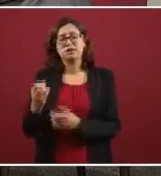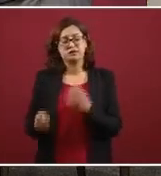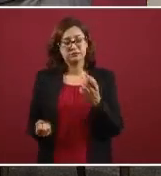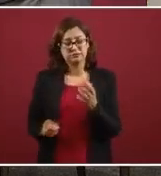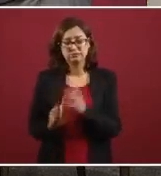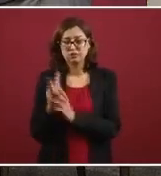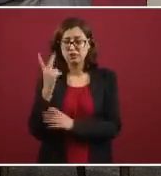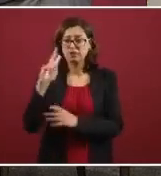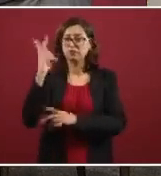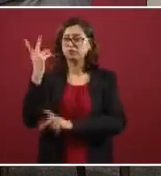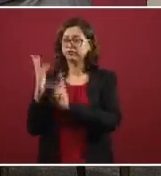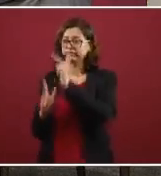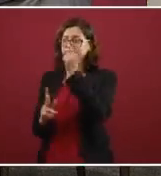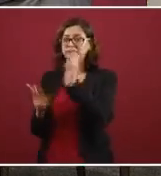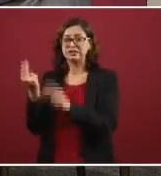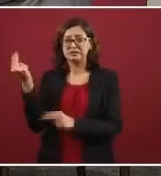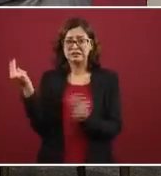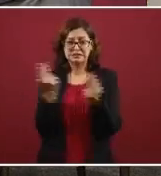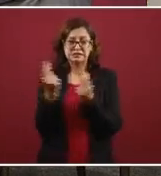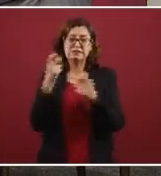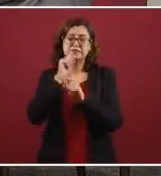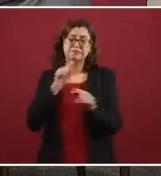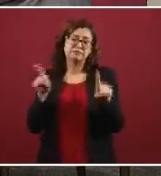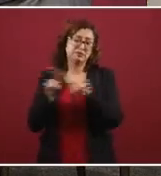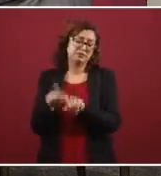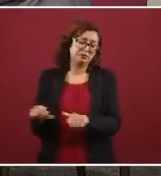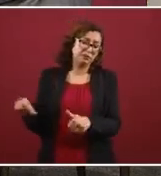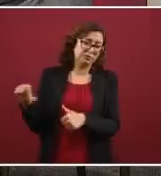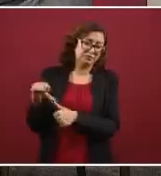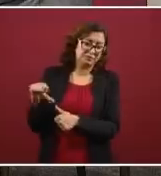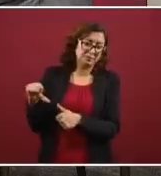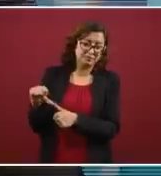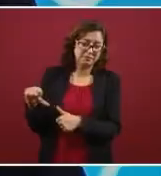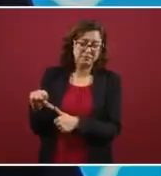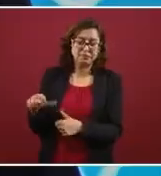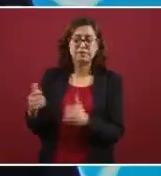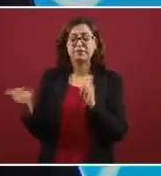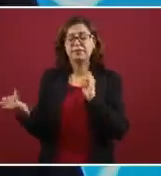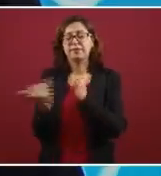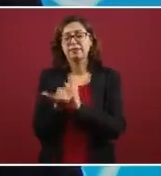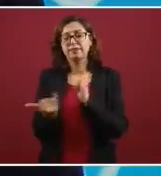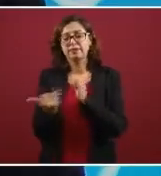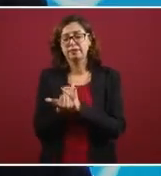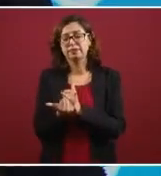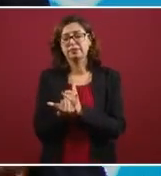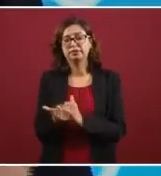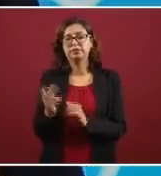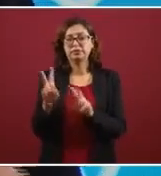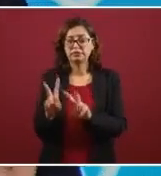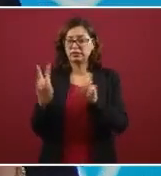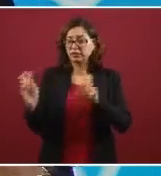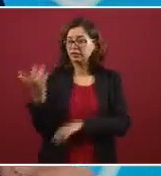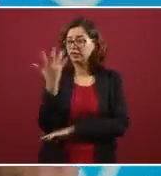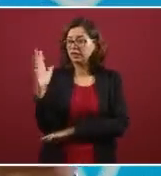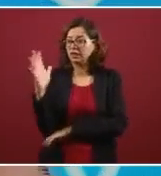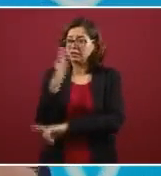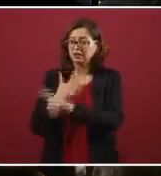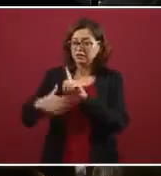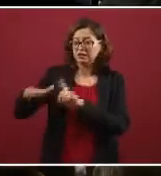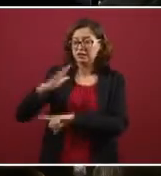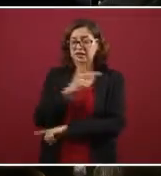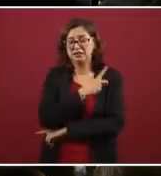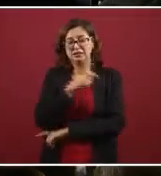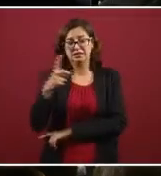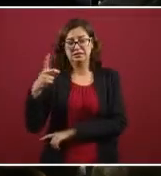están alcanzando a Centroamérica también. Y por cierto, actuar sobre la huella social y ambiental demanda un fortalecimiento